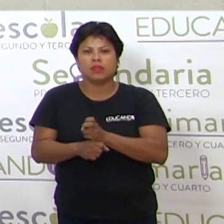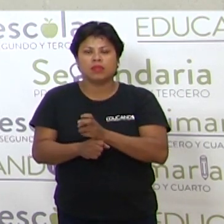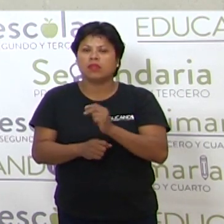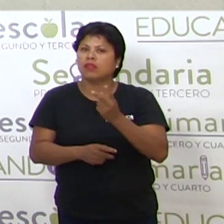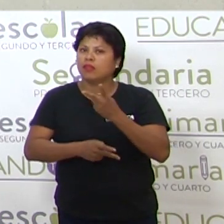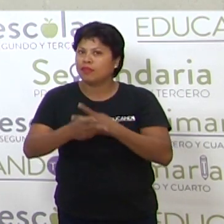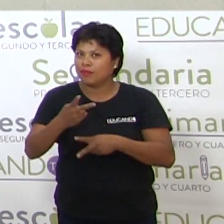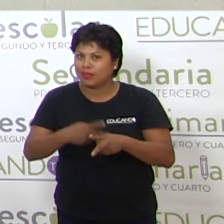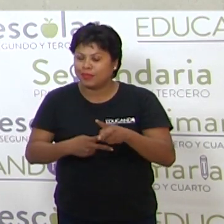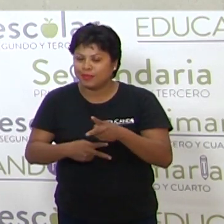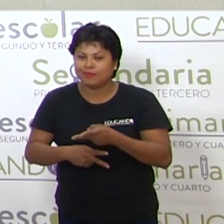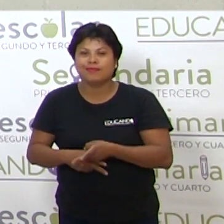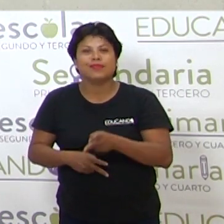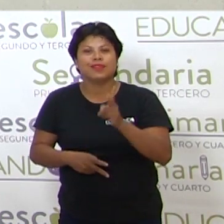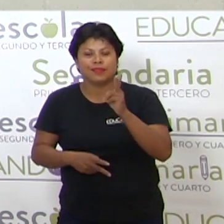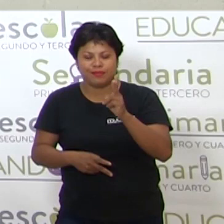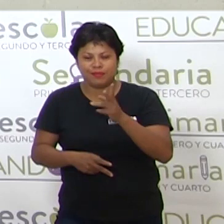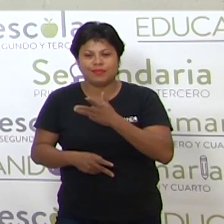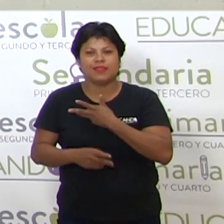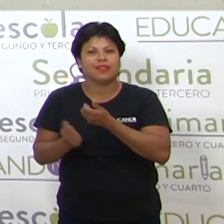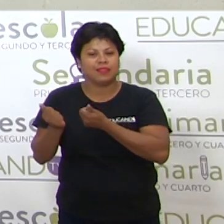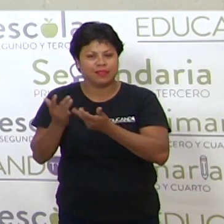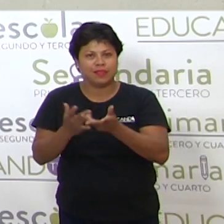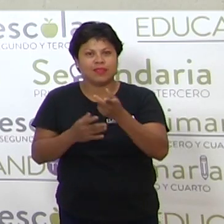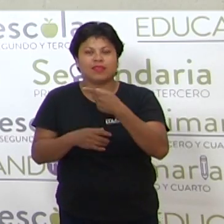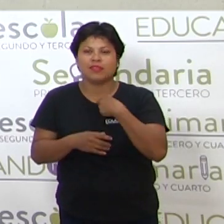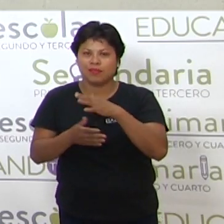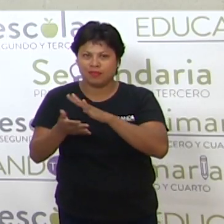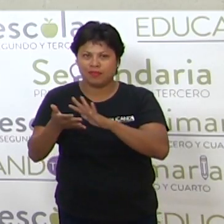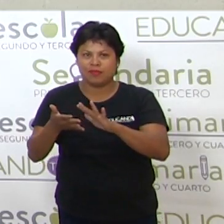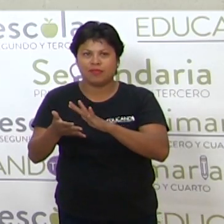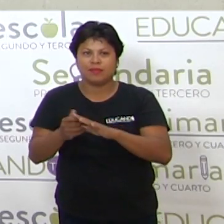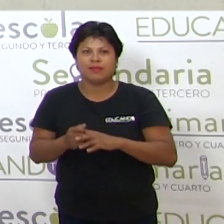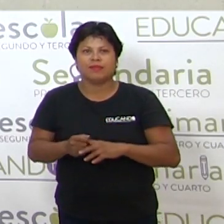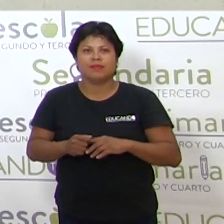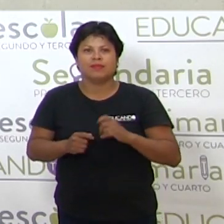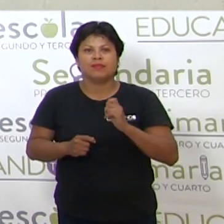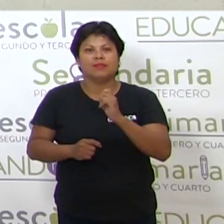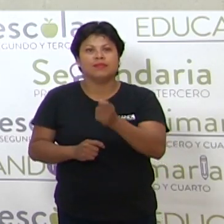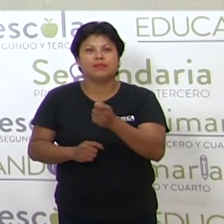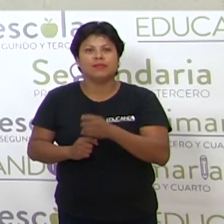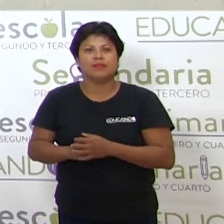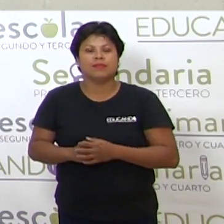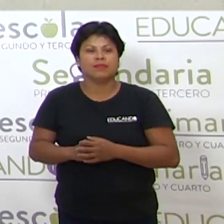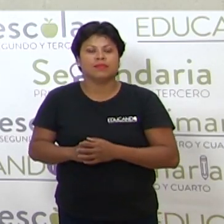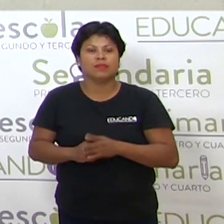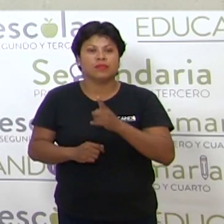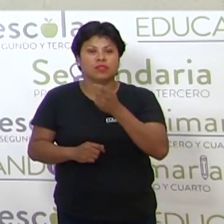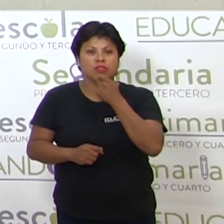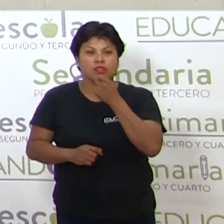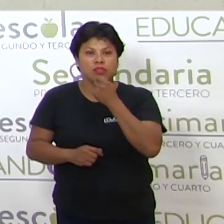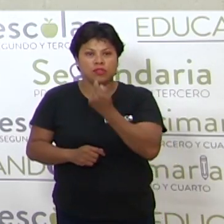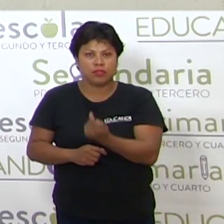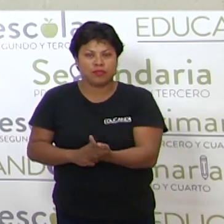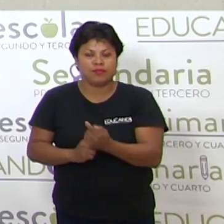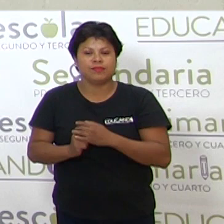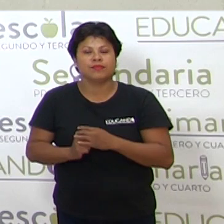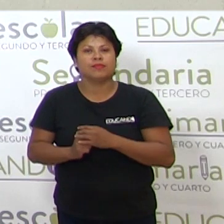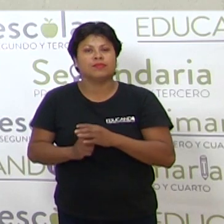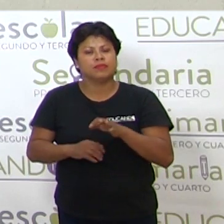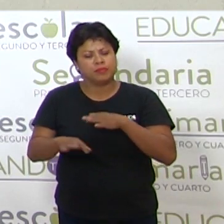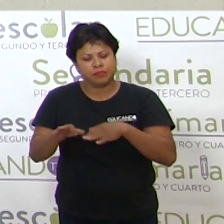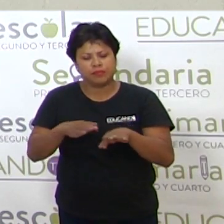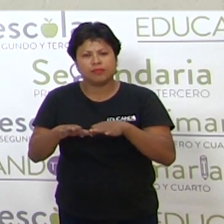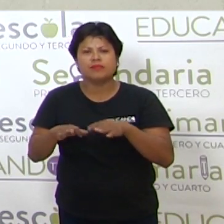vino pero mandó algo que les voy a leer es un un niño que estuvo trabajando